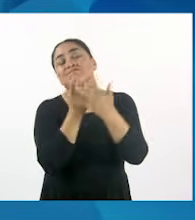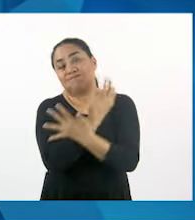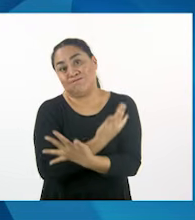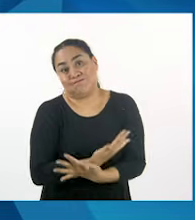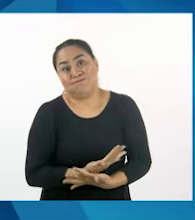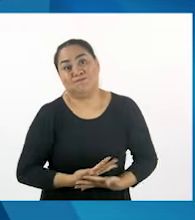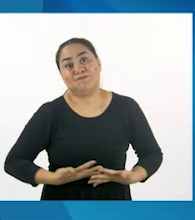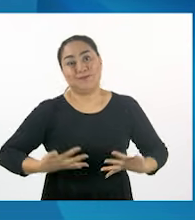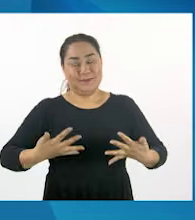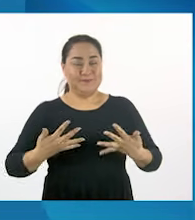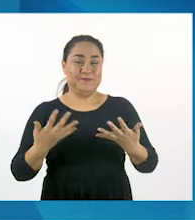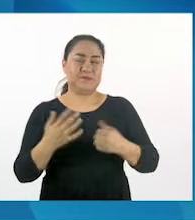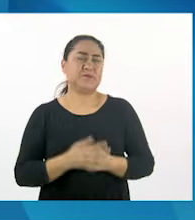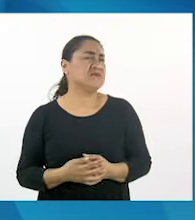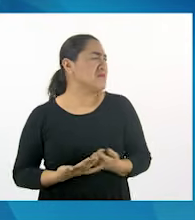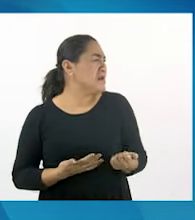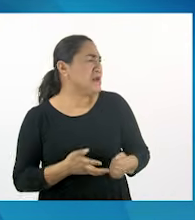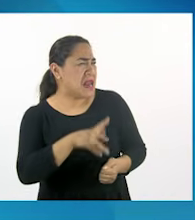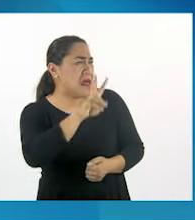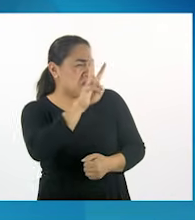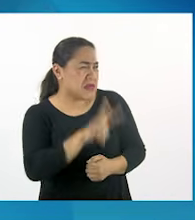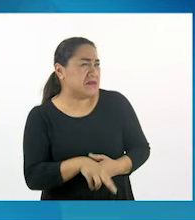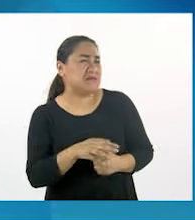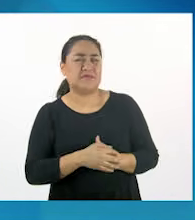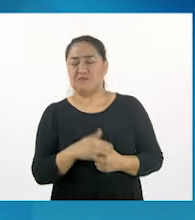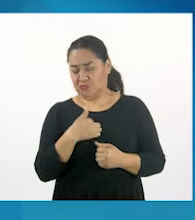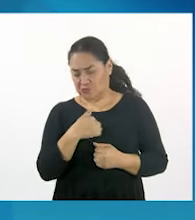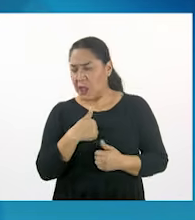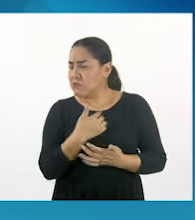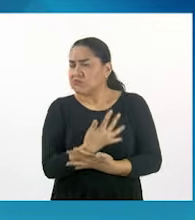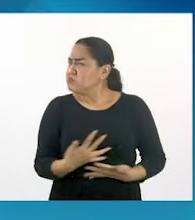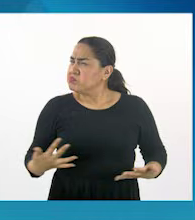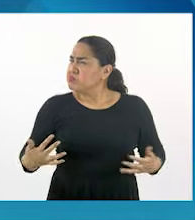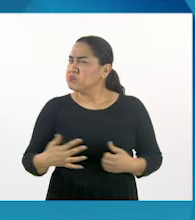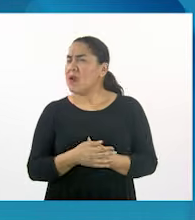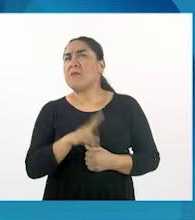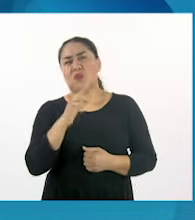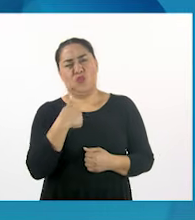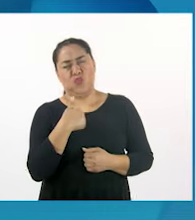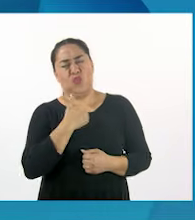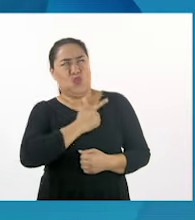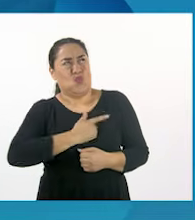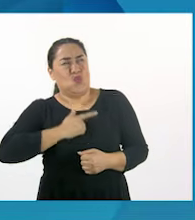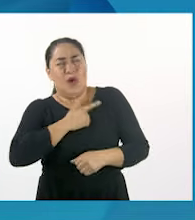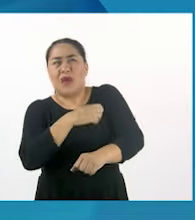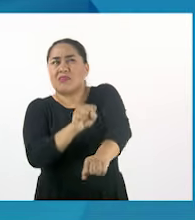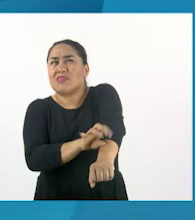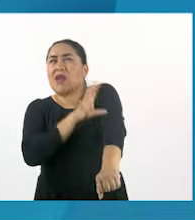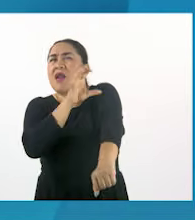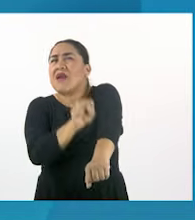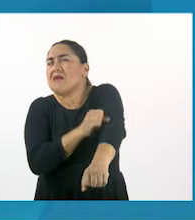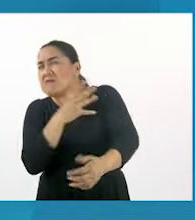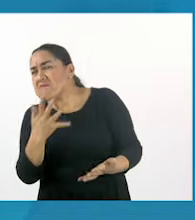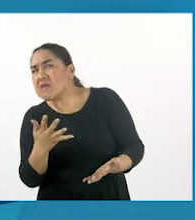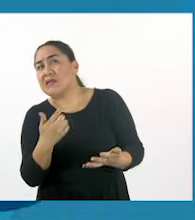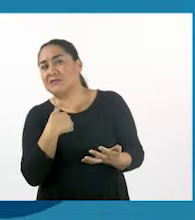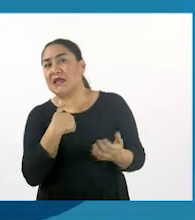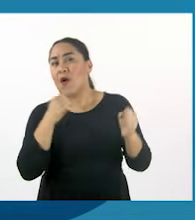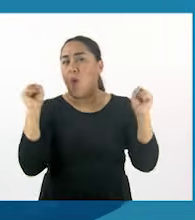obesidad. La verdad es que yo no engordo, pero sí me gusta tener energía para correr y jugar.